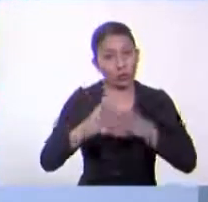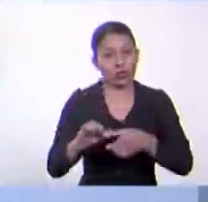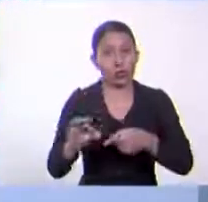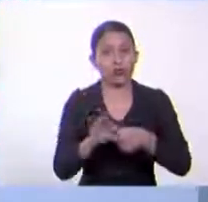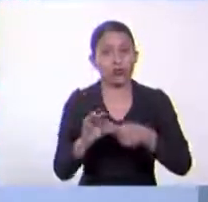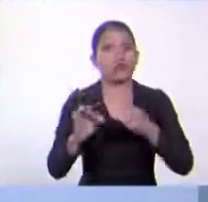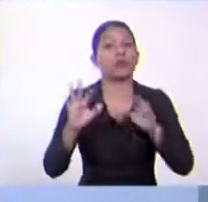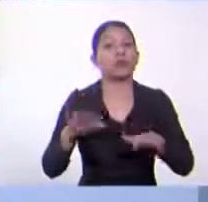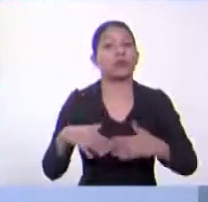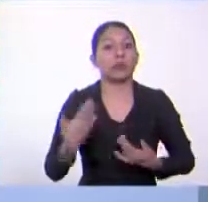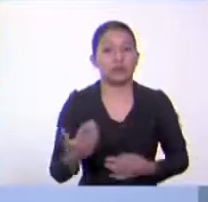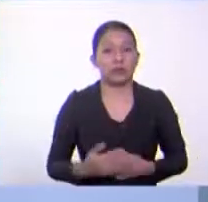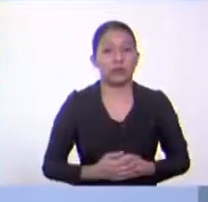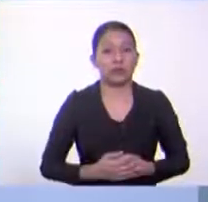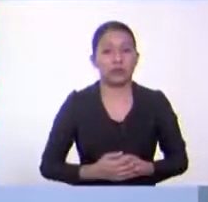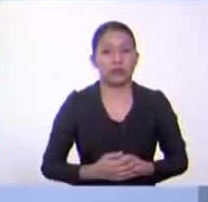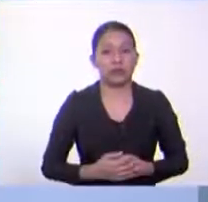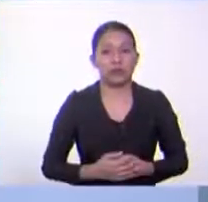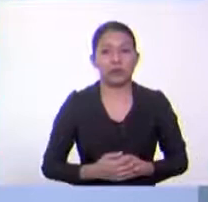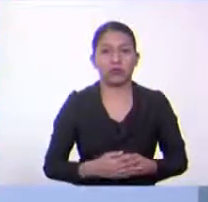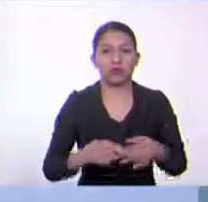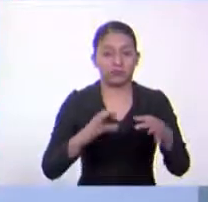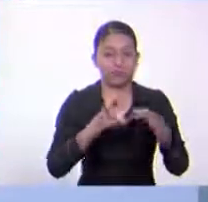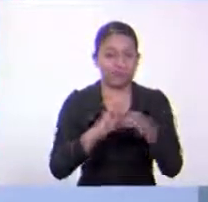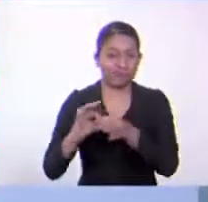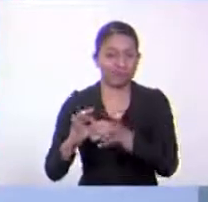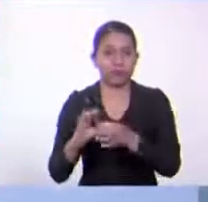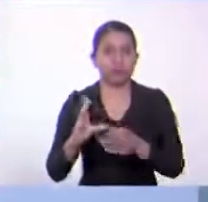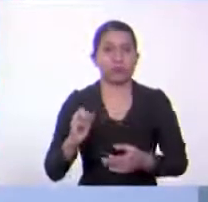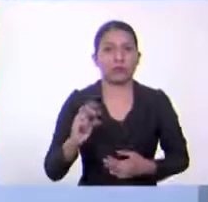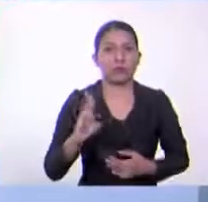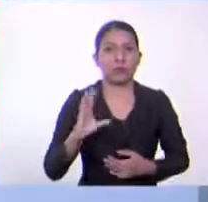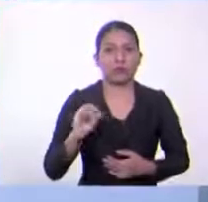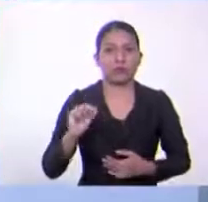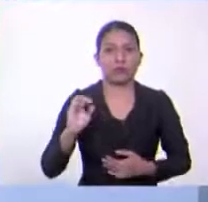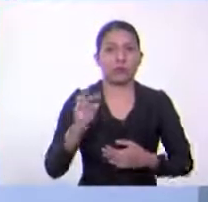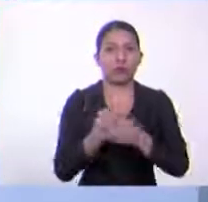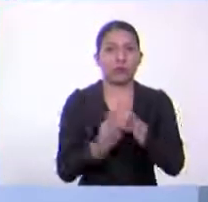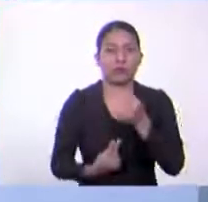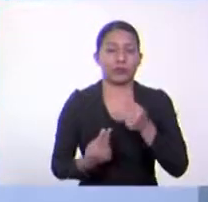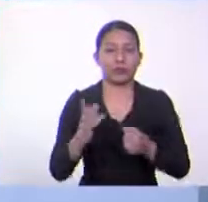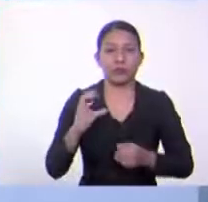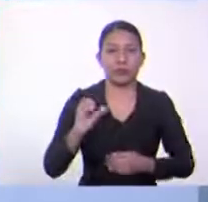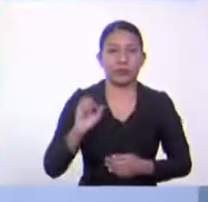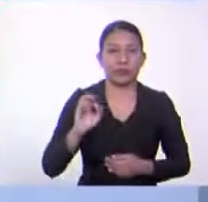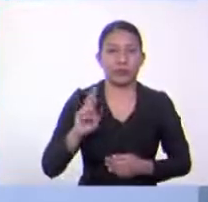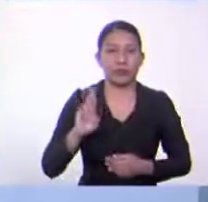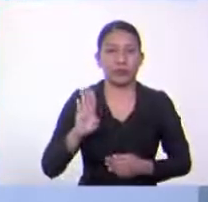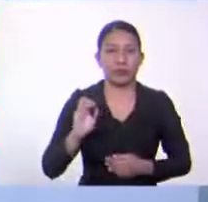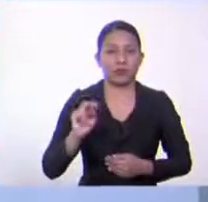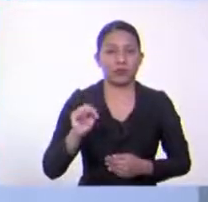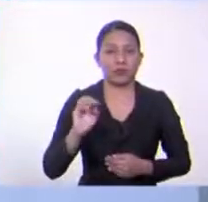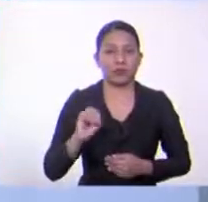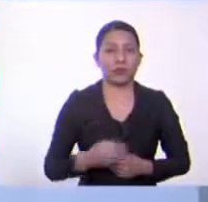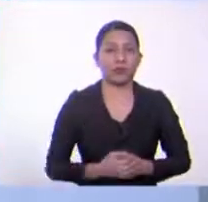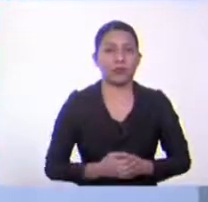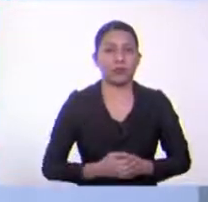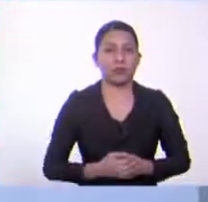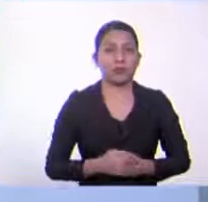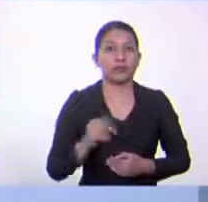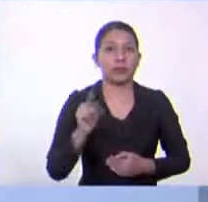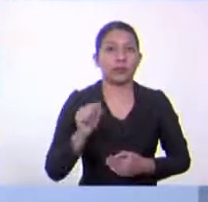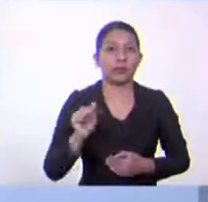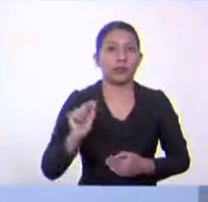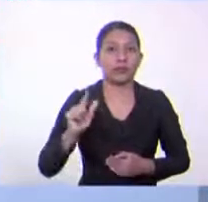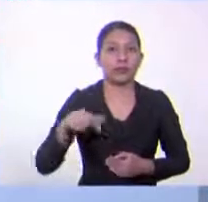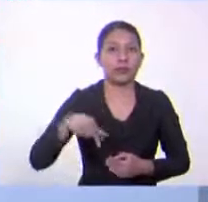alquenos es el doble enlace carbono-carbono. ¿Sí? doble enlace carbono-carbono para los